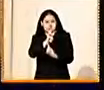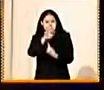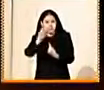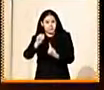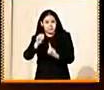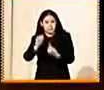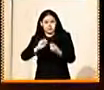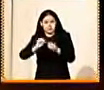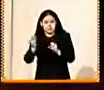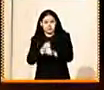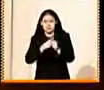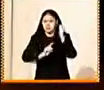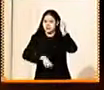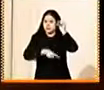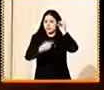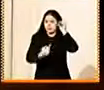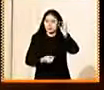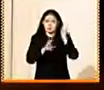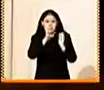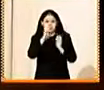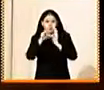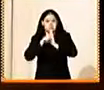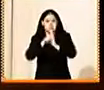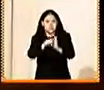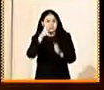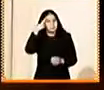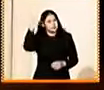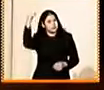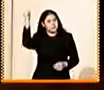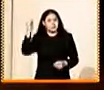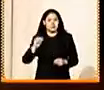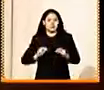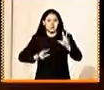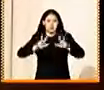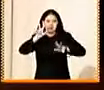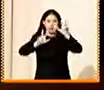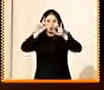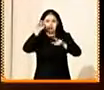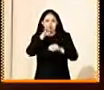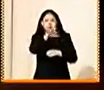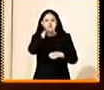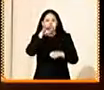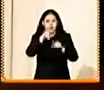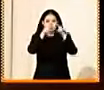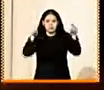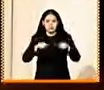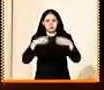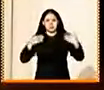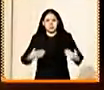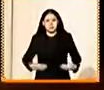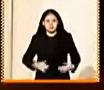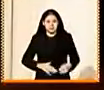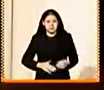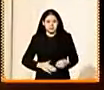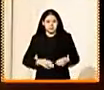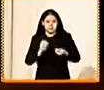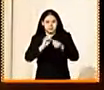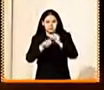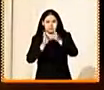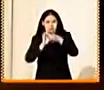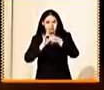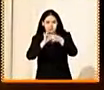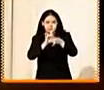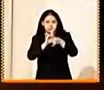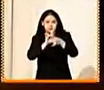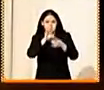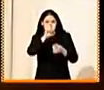0. Número ganador de la diaria 60 con símbolo de sueños dragón. En el cuadro del cuerpo representado por el estómago, números